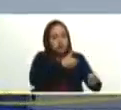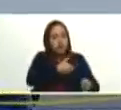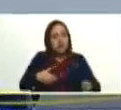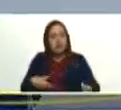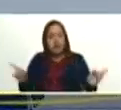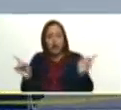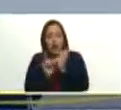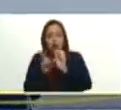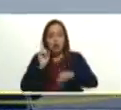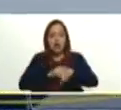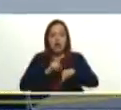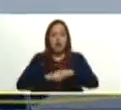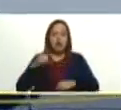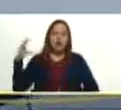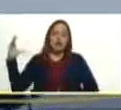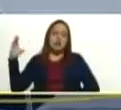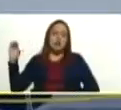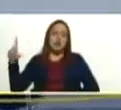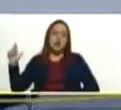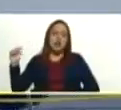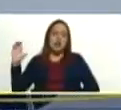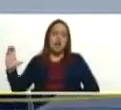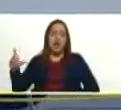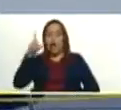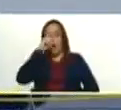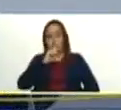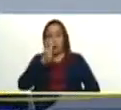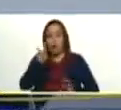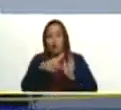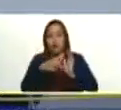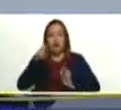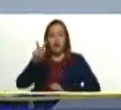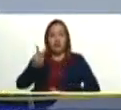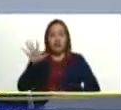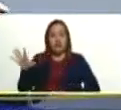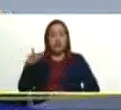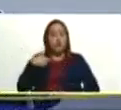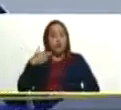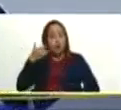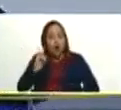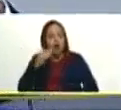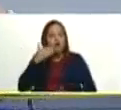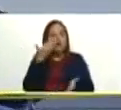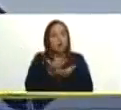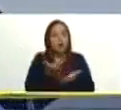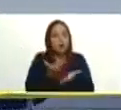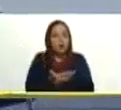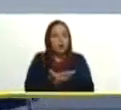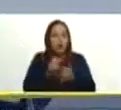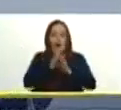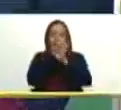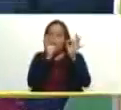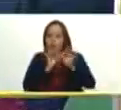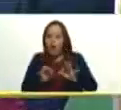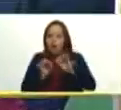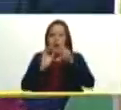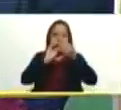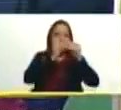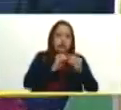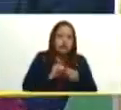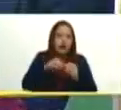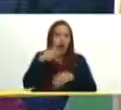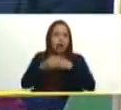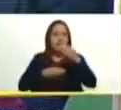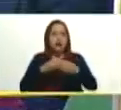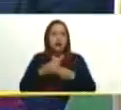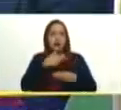de CELAC en el 2025. Yo he propuesto una fórmula.